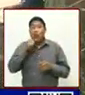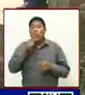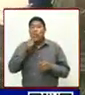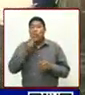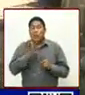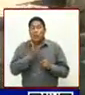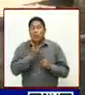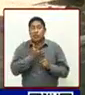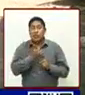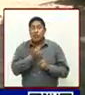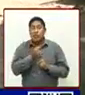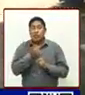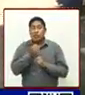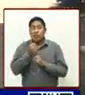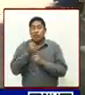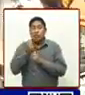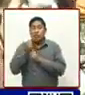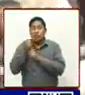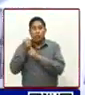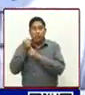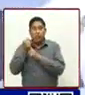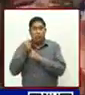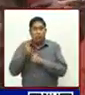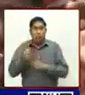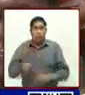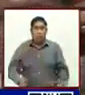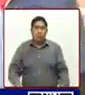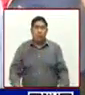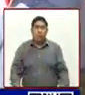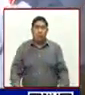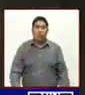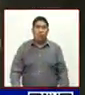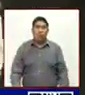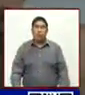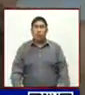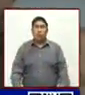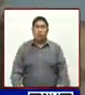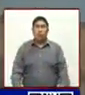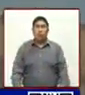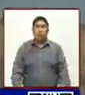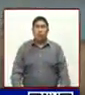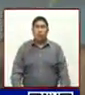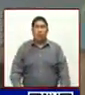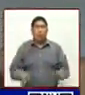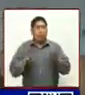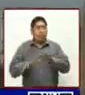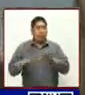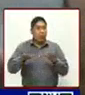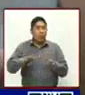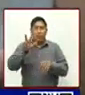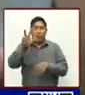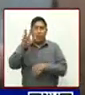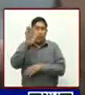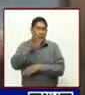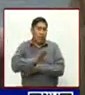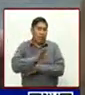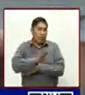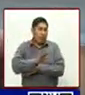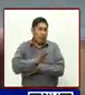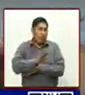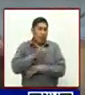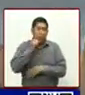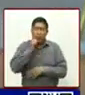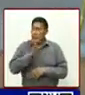se la habría llevado, la retiró. ¡Justicia! ¡Justicia! A promediar a las 3 de la tarde llega